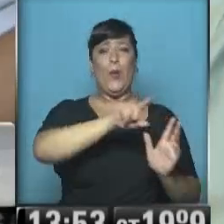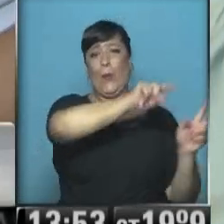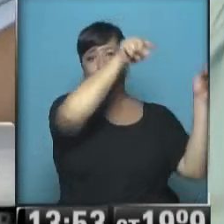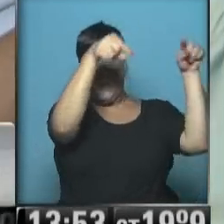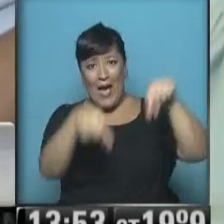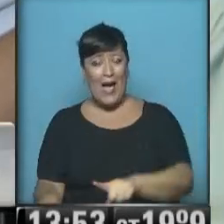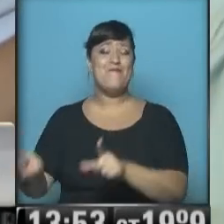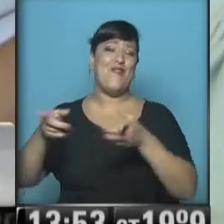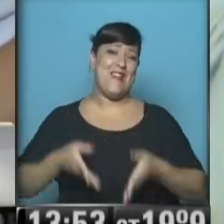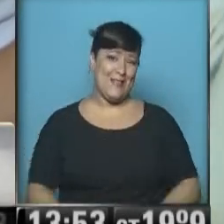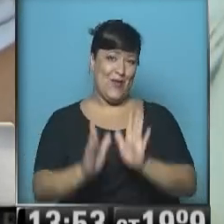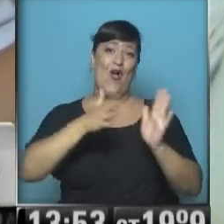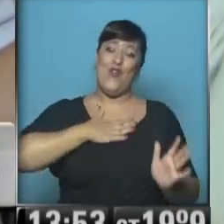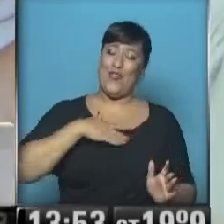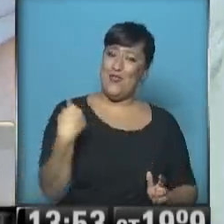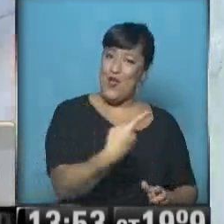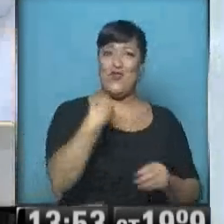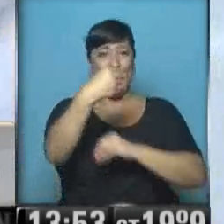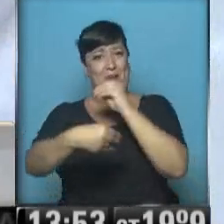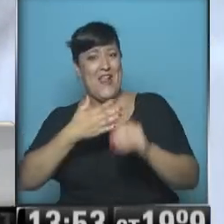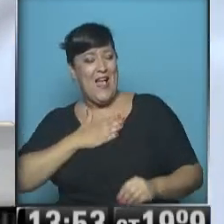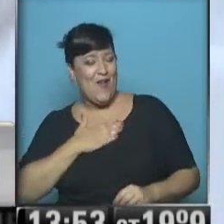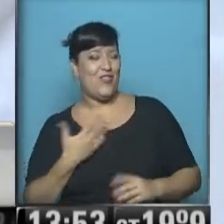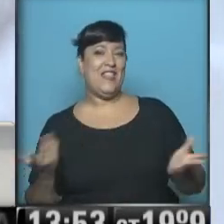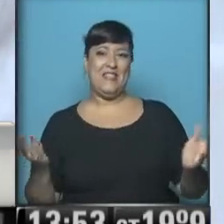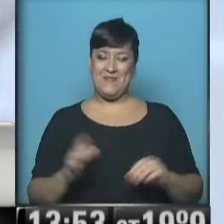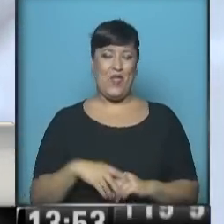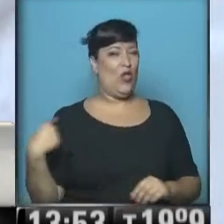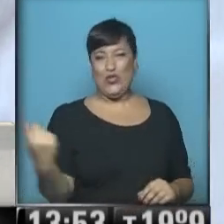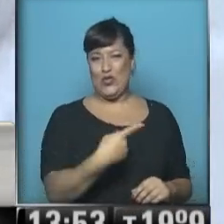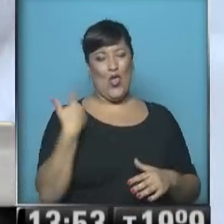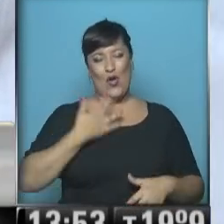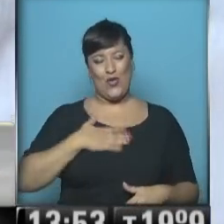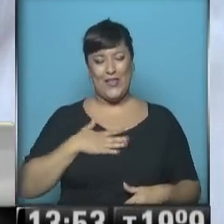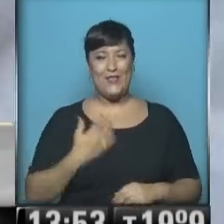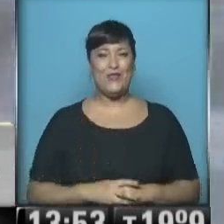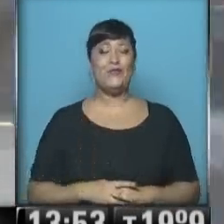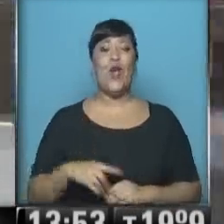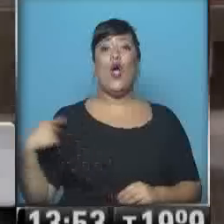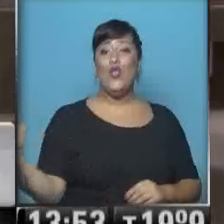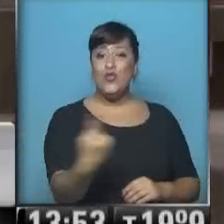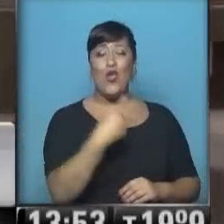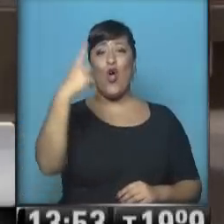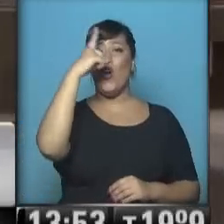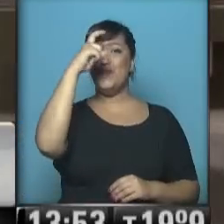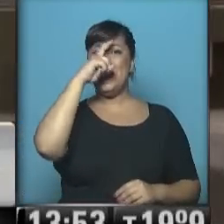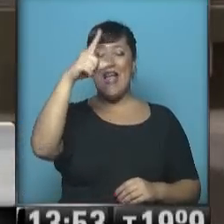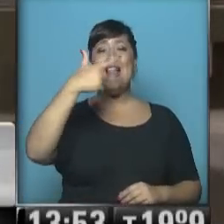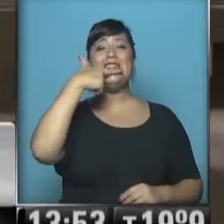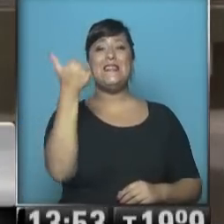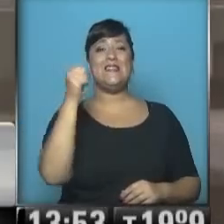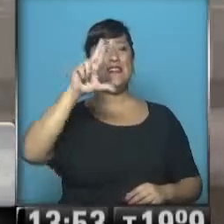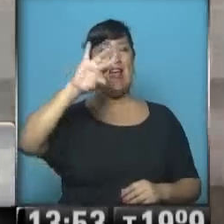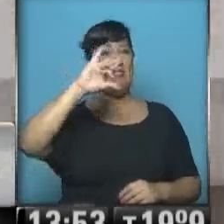y nació. Contento nosotros, contenta la familia, así que todos contentos. Todo el Hospital Maternidad Sardá comparte